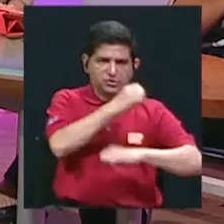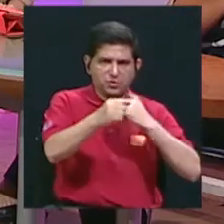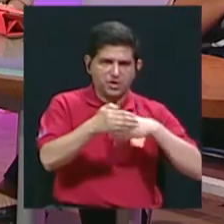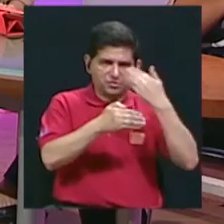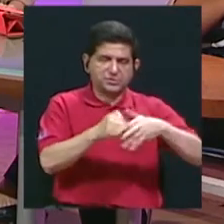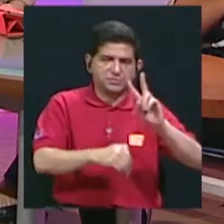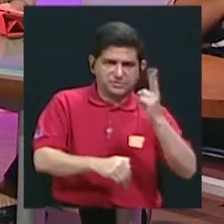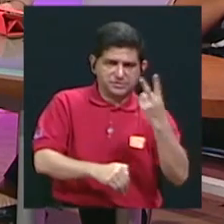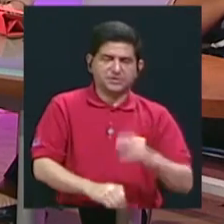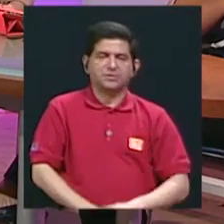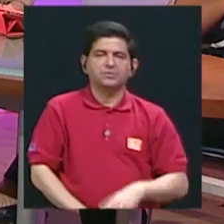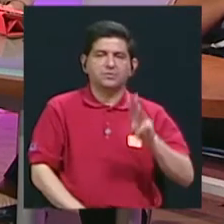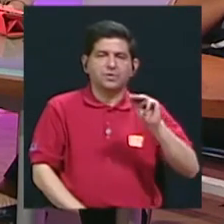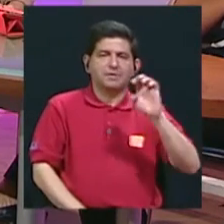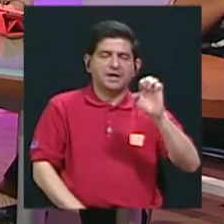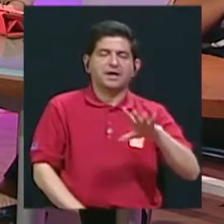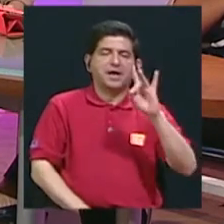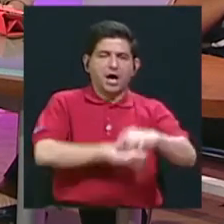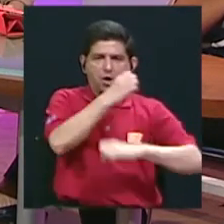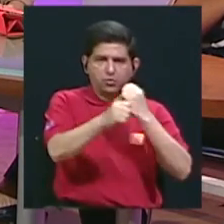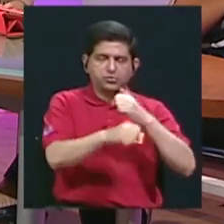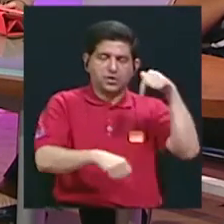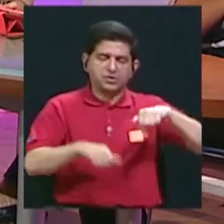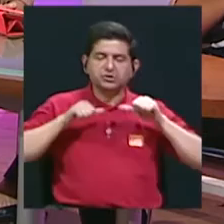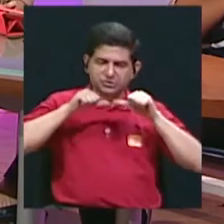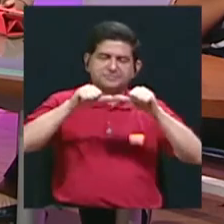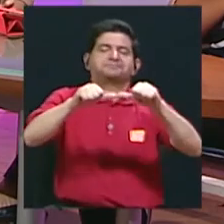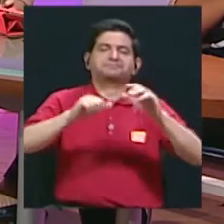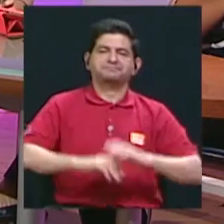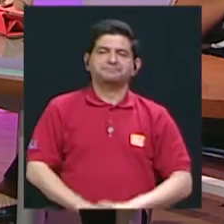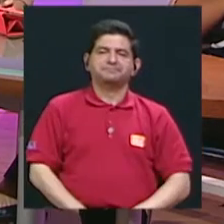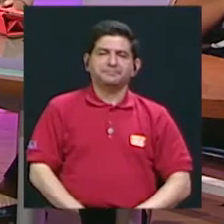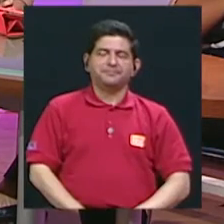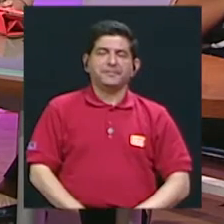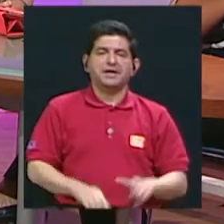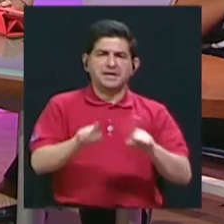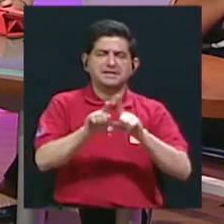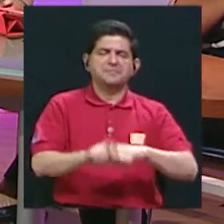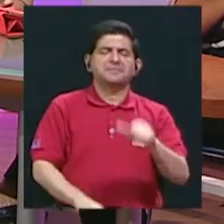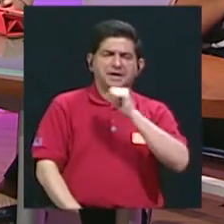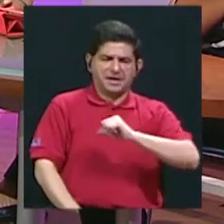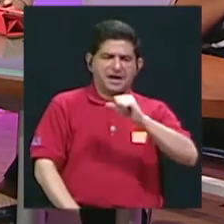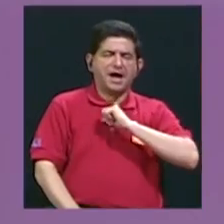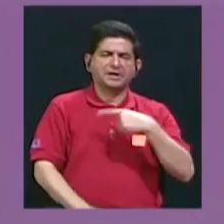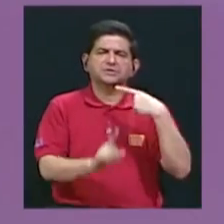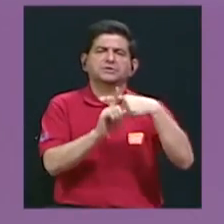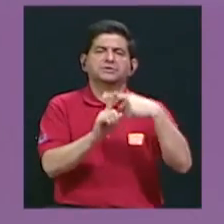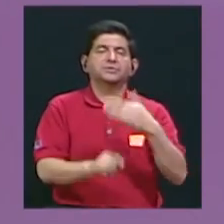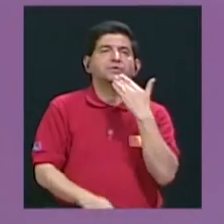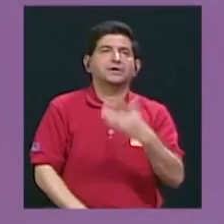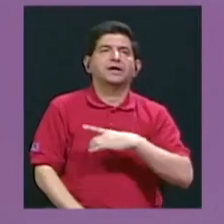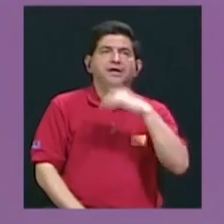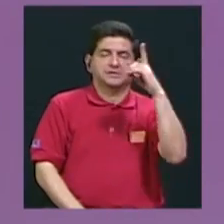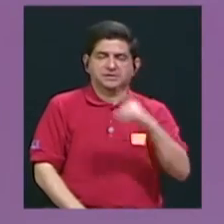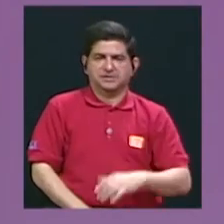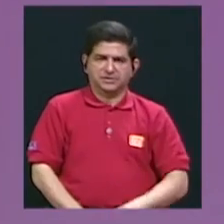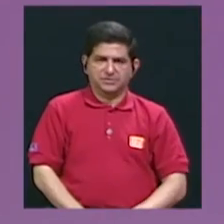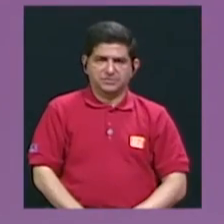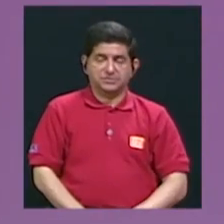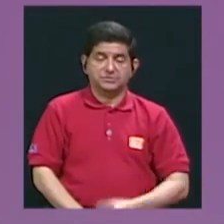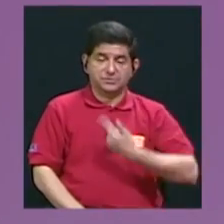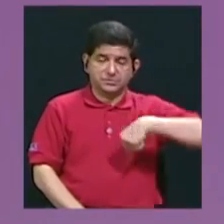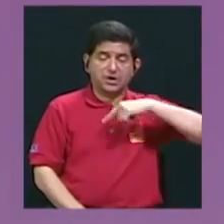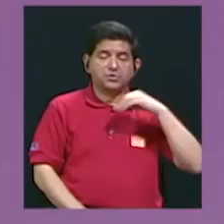maría elena 8 años y aquí estoy y con un gesto positivo que gracias al señor y para eso somos